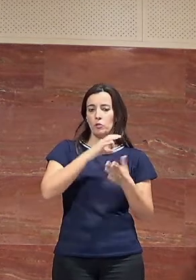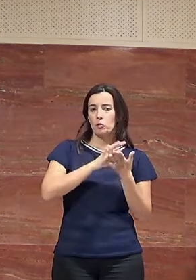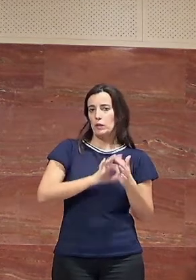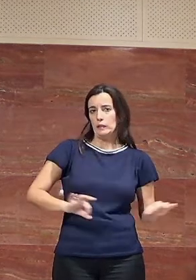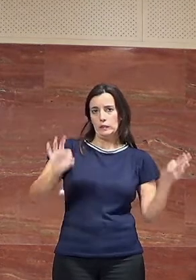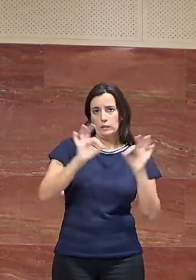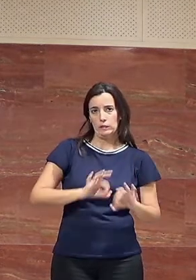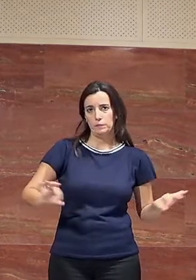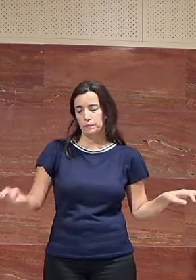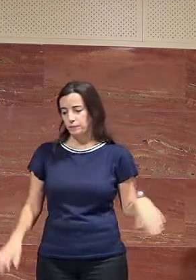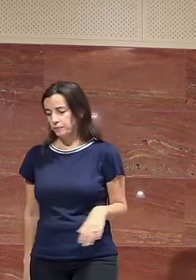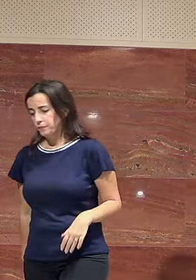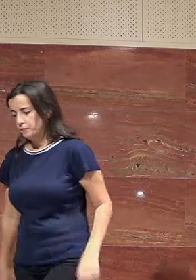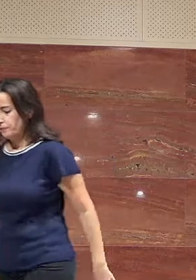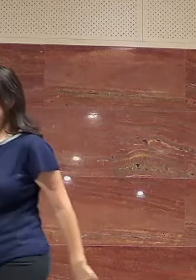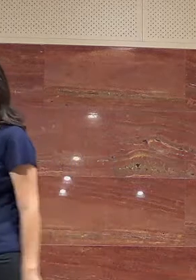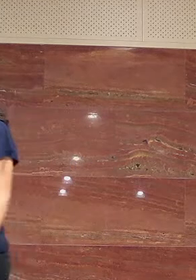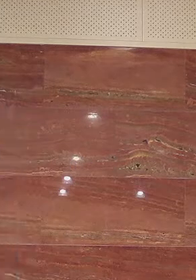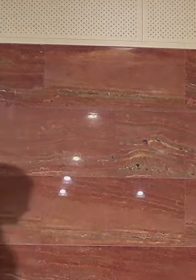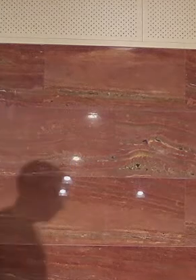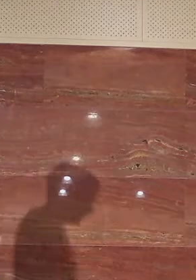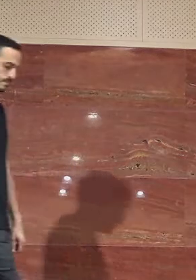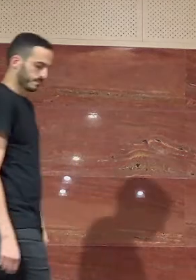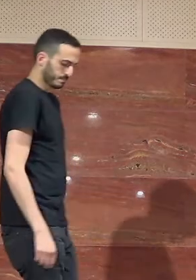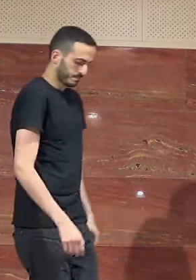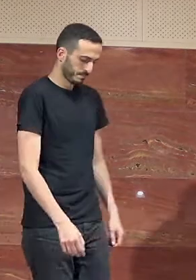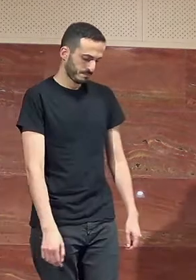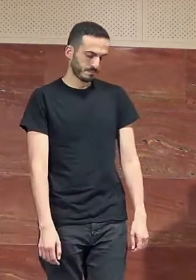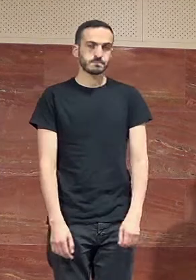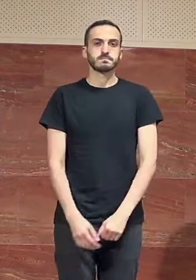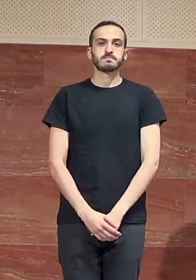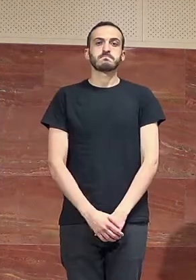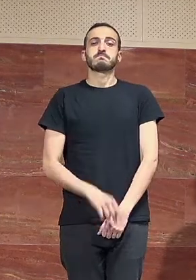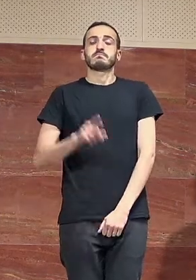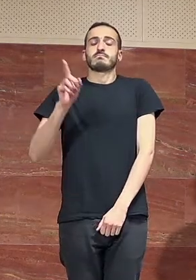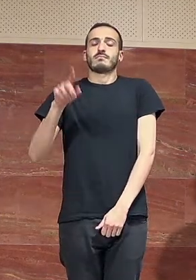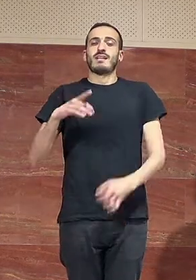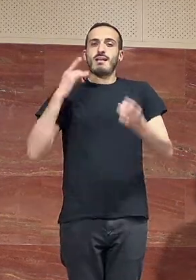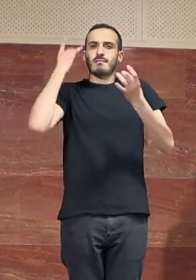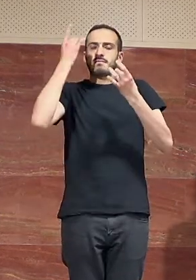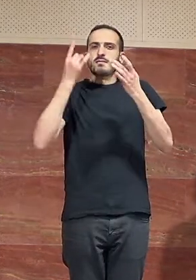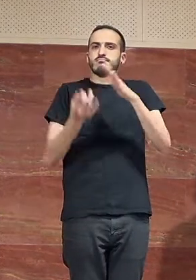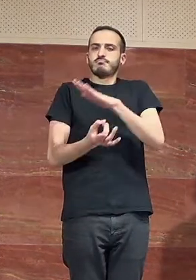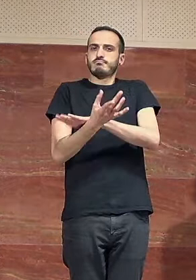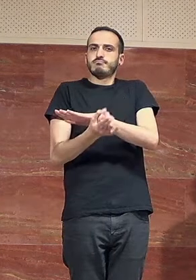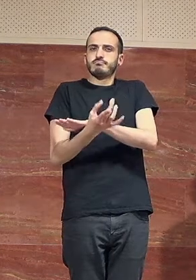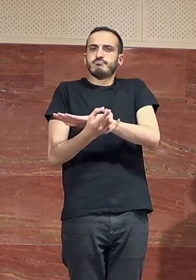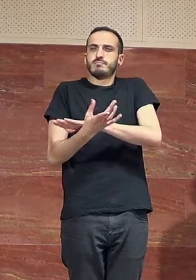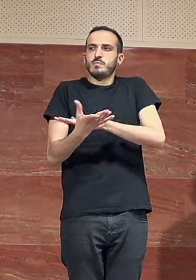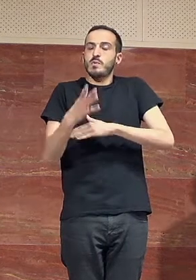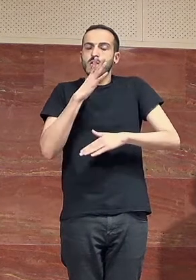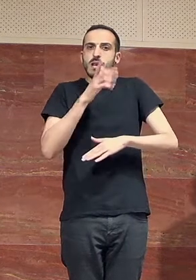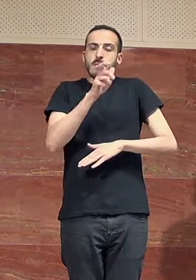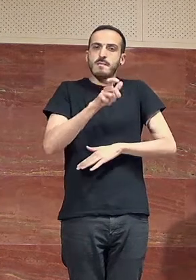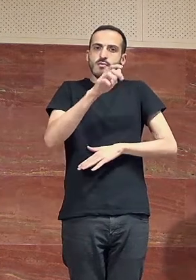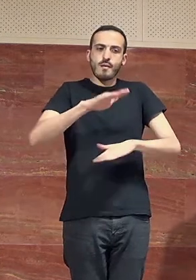entorno. Bueno, se producían actividades como estas, gente que no tenía capacidad para moverse por las